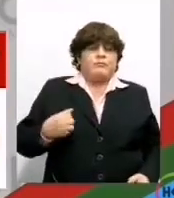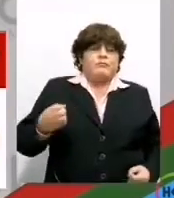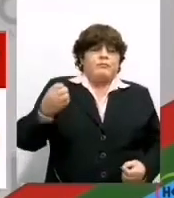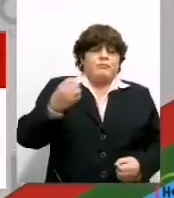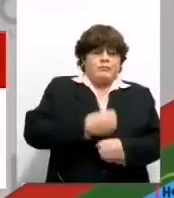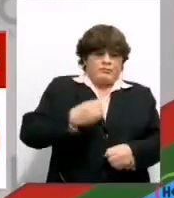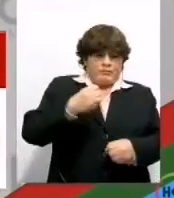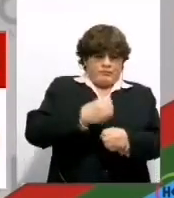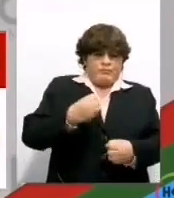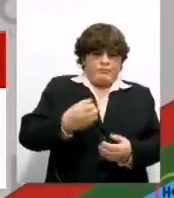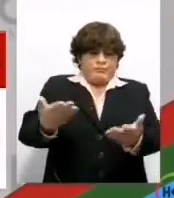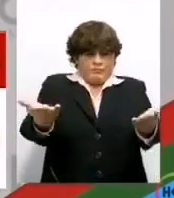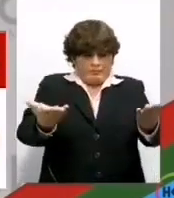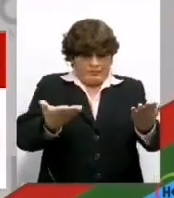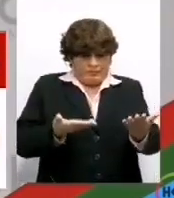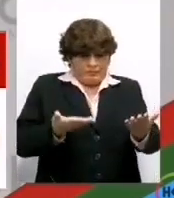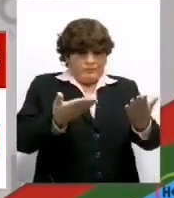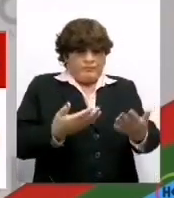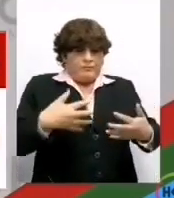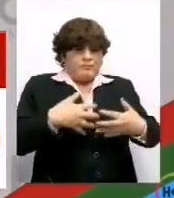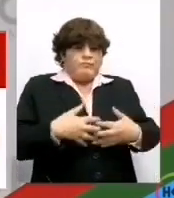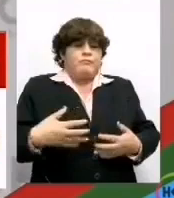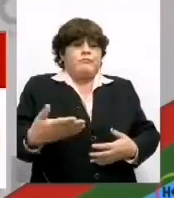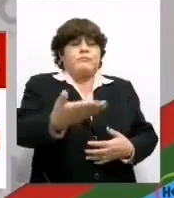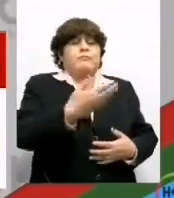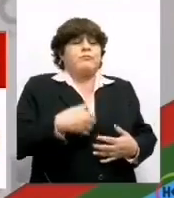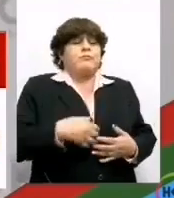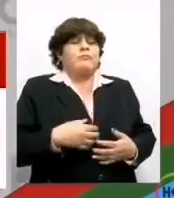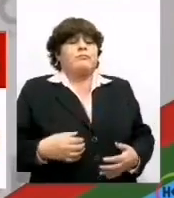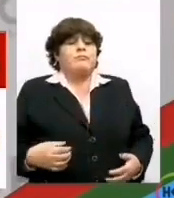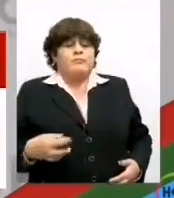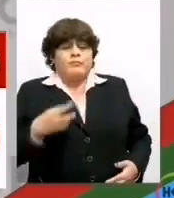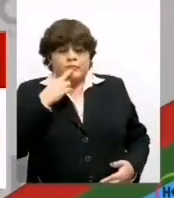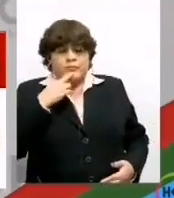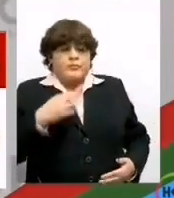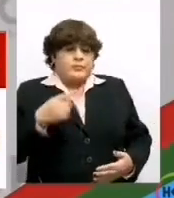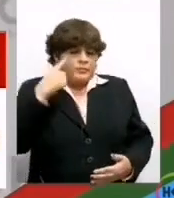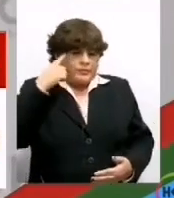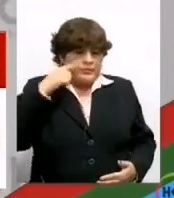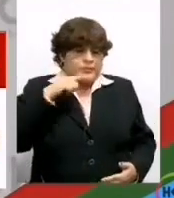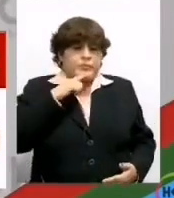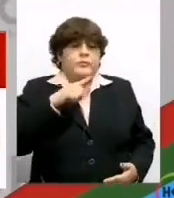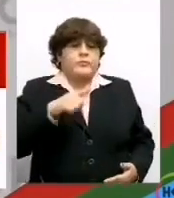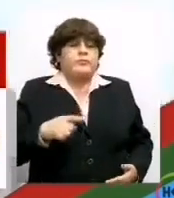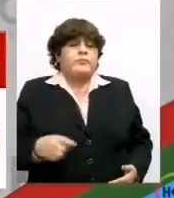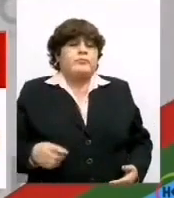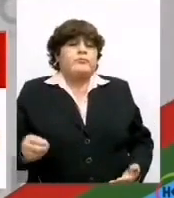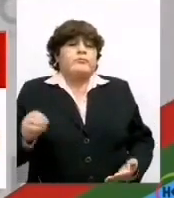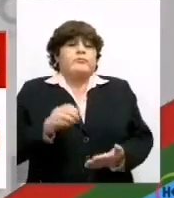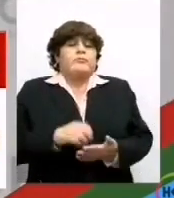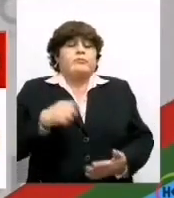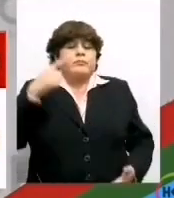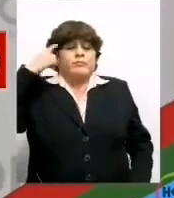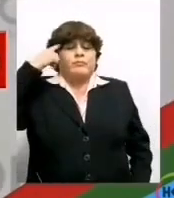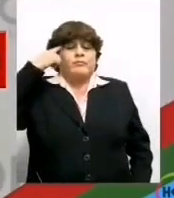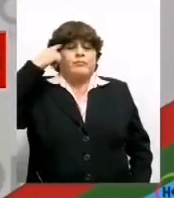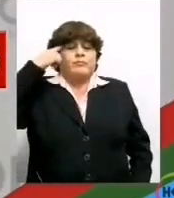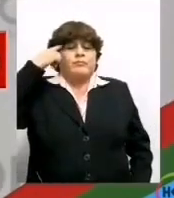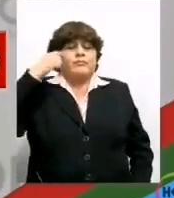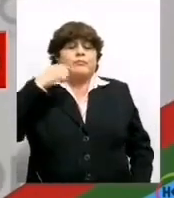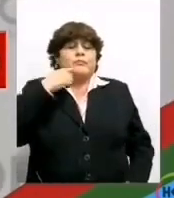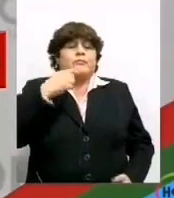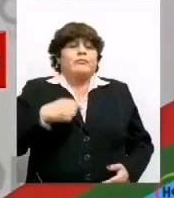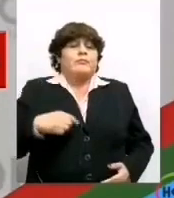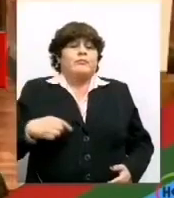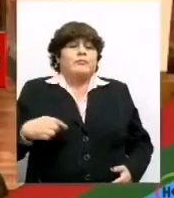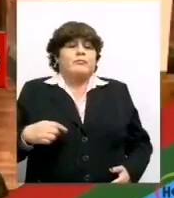obras invitando yo creo que lo recomendaría que trate de pensar si